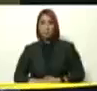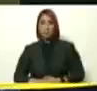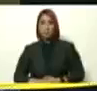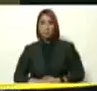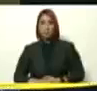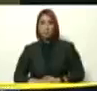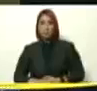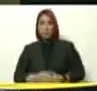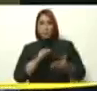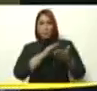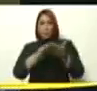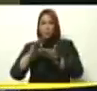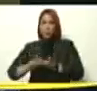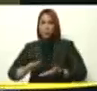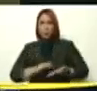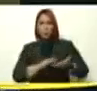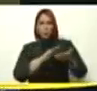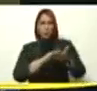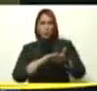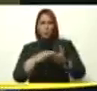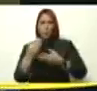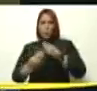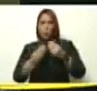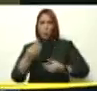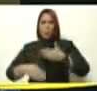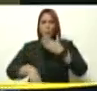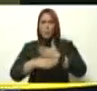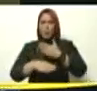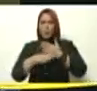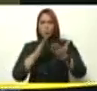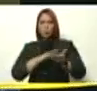y solucionar, como vamos a solucionar,